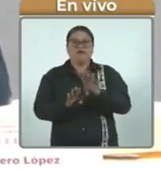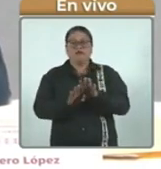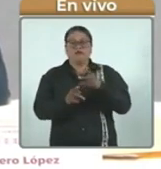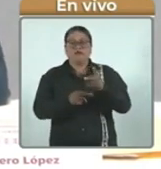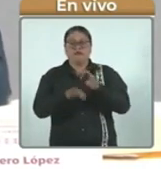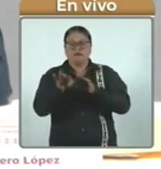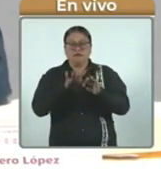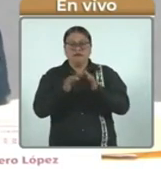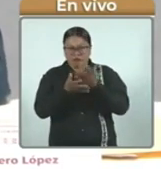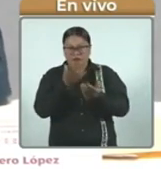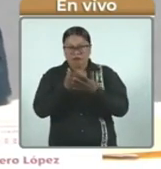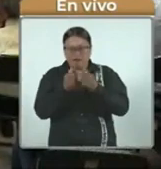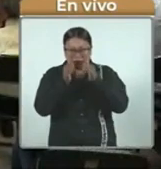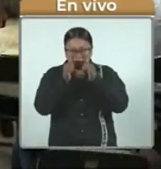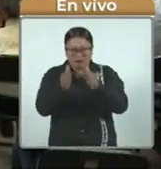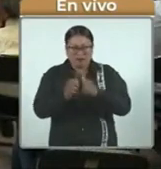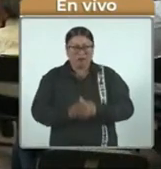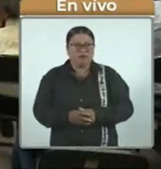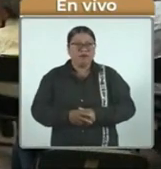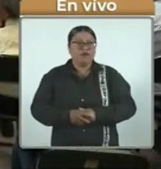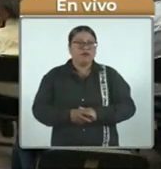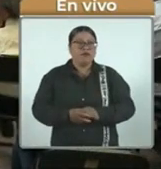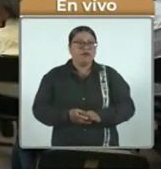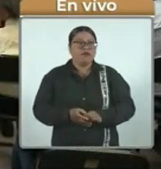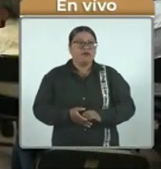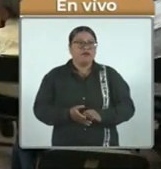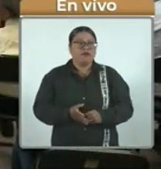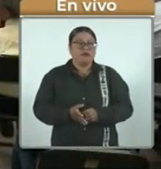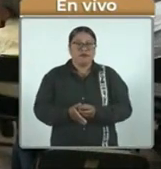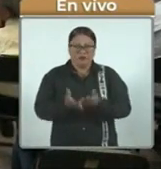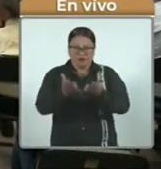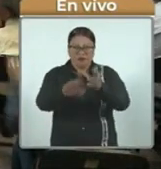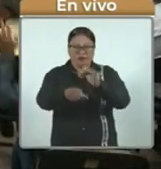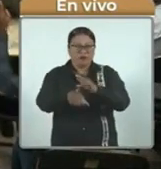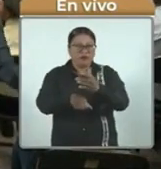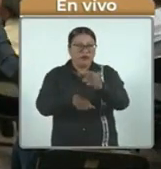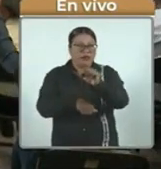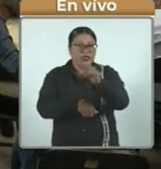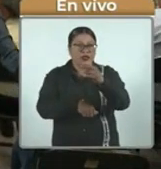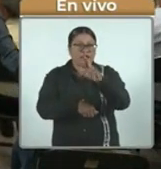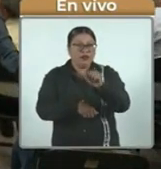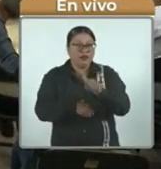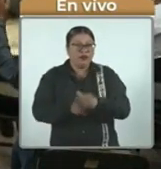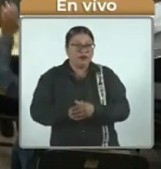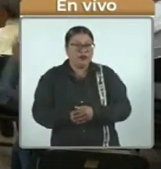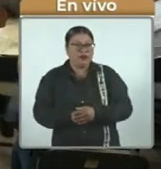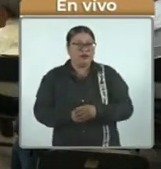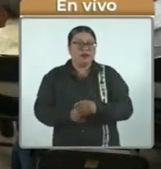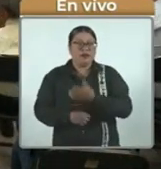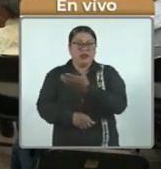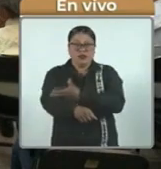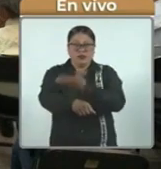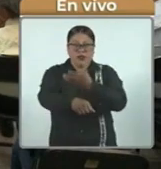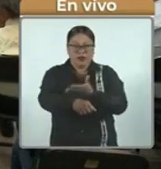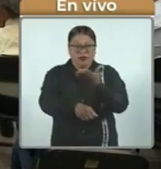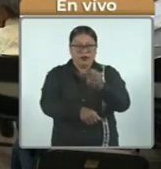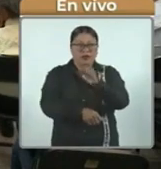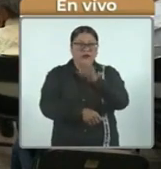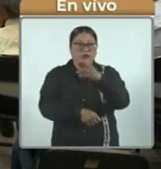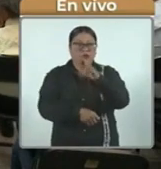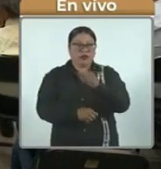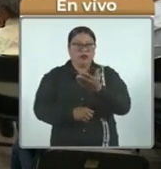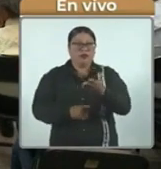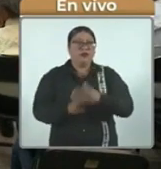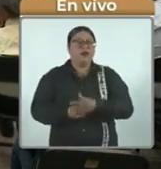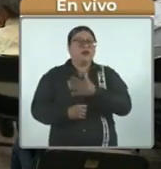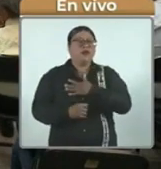a estar pendientes, ¿no? Adelante, Zaira, creo. Bueno, aquí el compañero y luego Zaira. Hola,